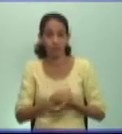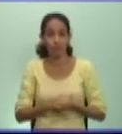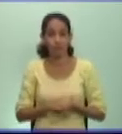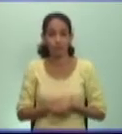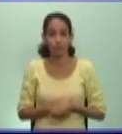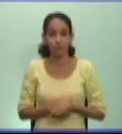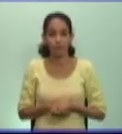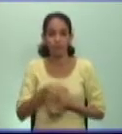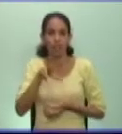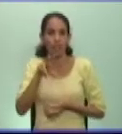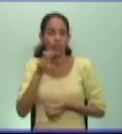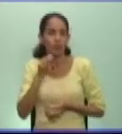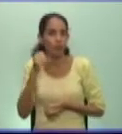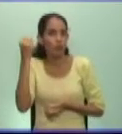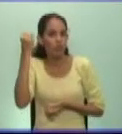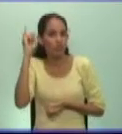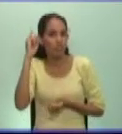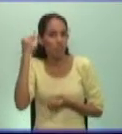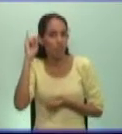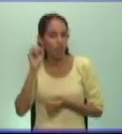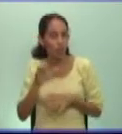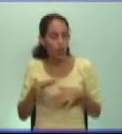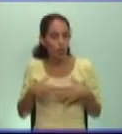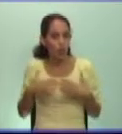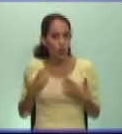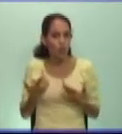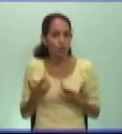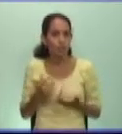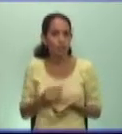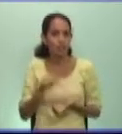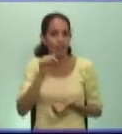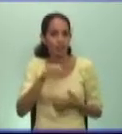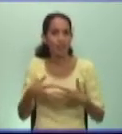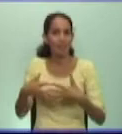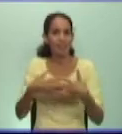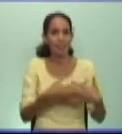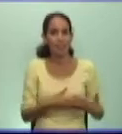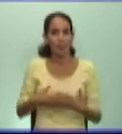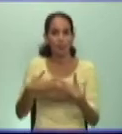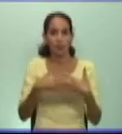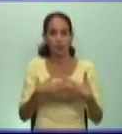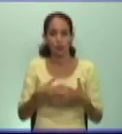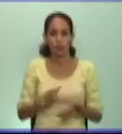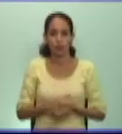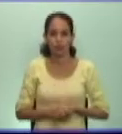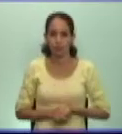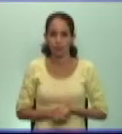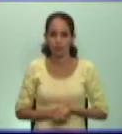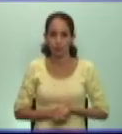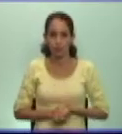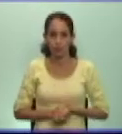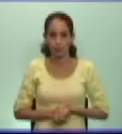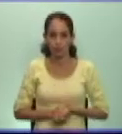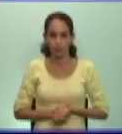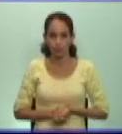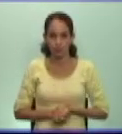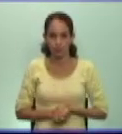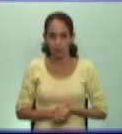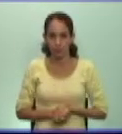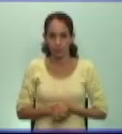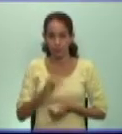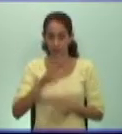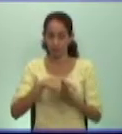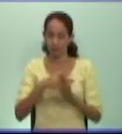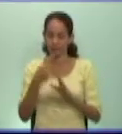nueva ideología comienza a predominar en los Estados Unidos y que constituye un factor después que lo vamos a ver en América Latina. Y